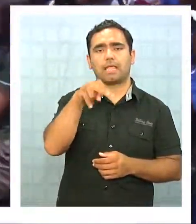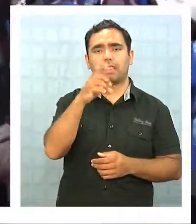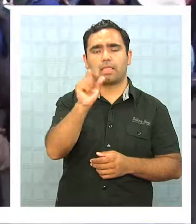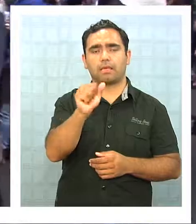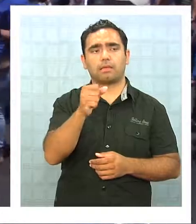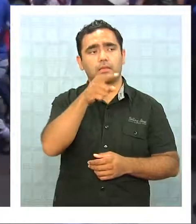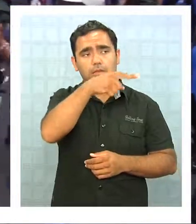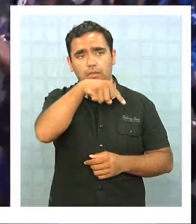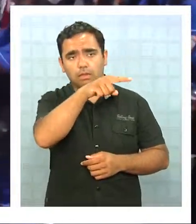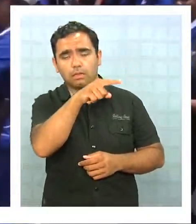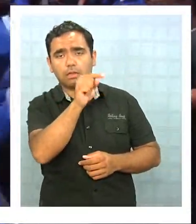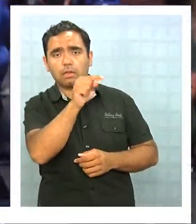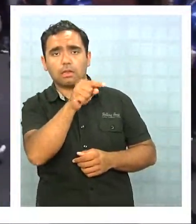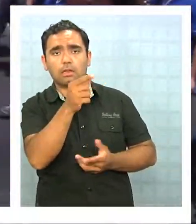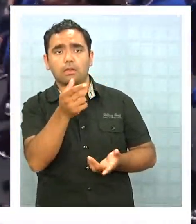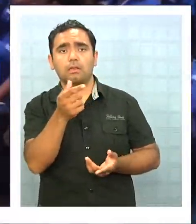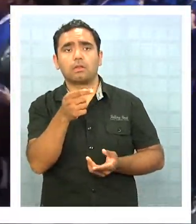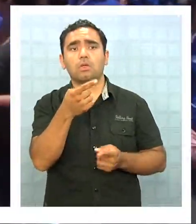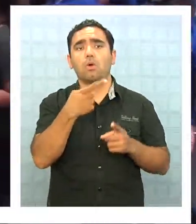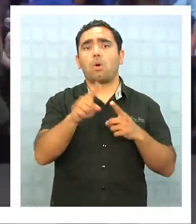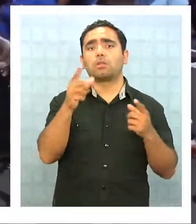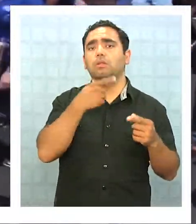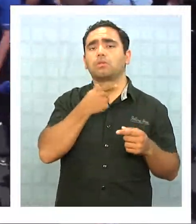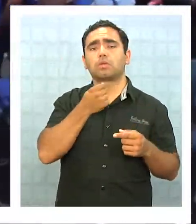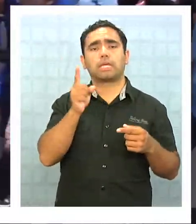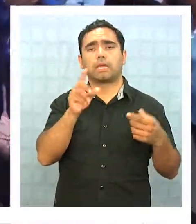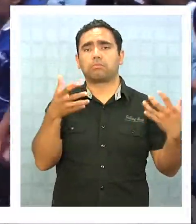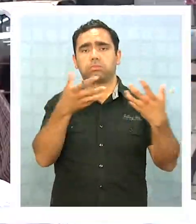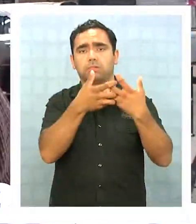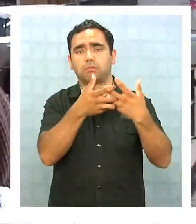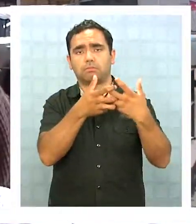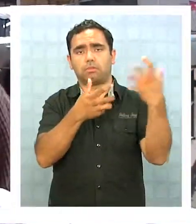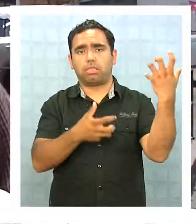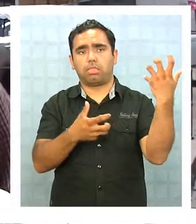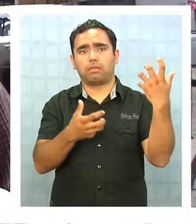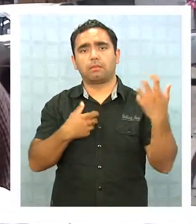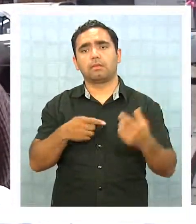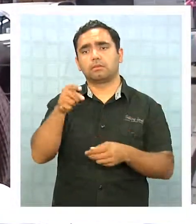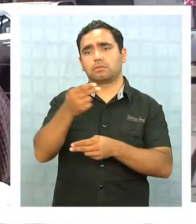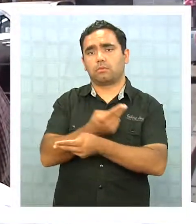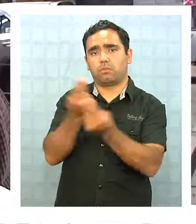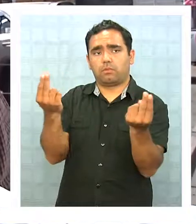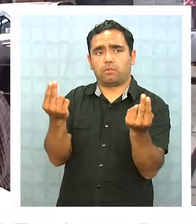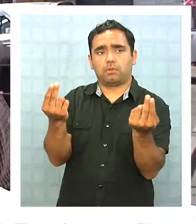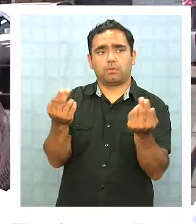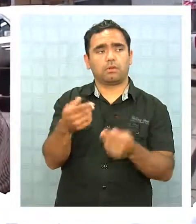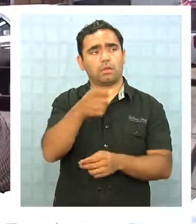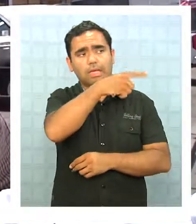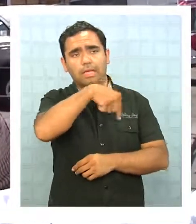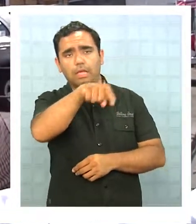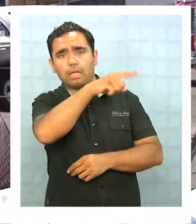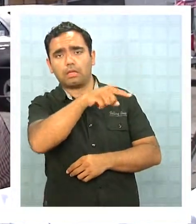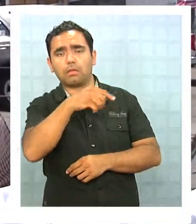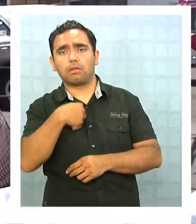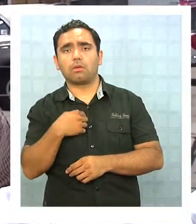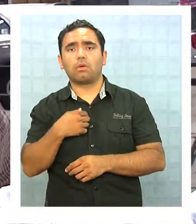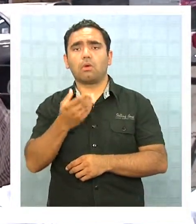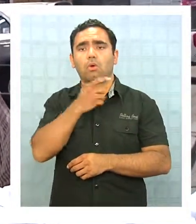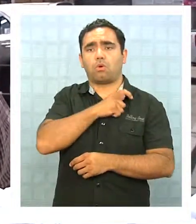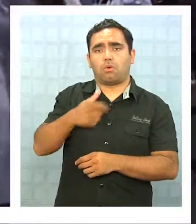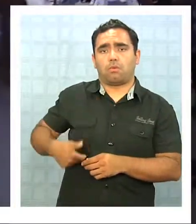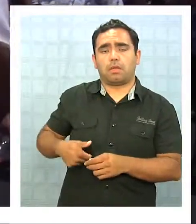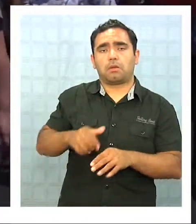de Hacienda al parecer está en otra sintonía donde al parecer no quiere nada con el sector público. Ellos, termina un mandato el gobierno y ellos